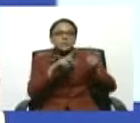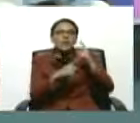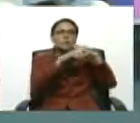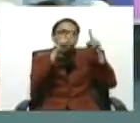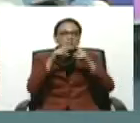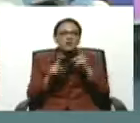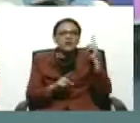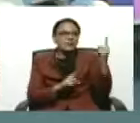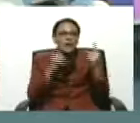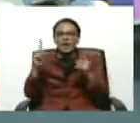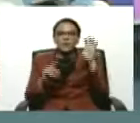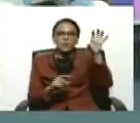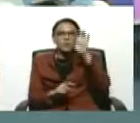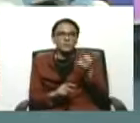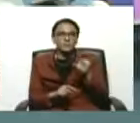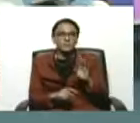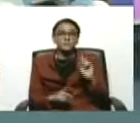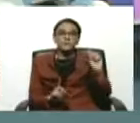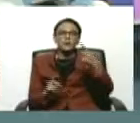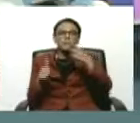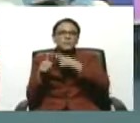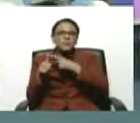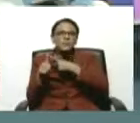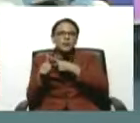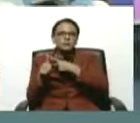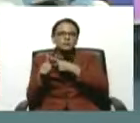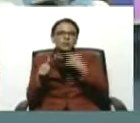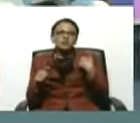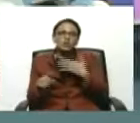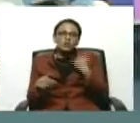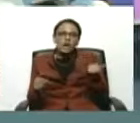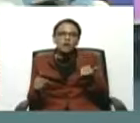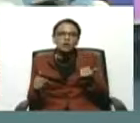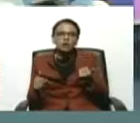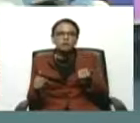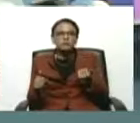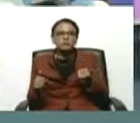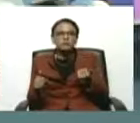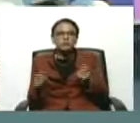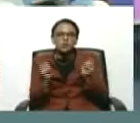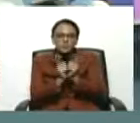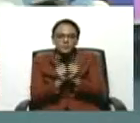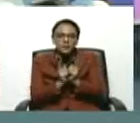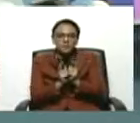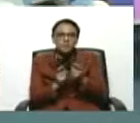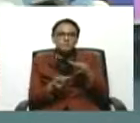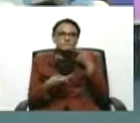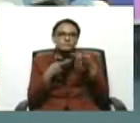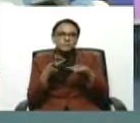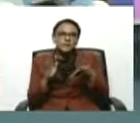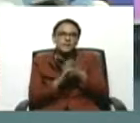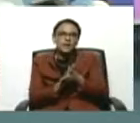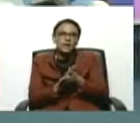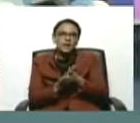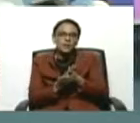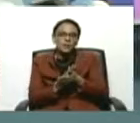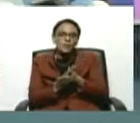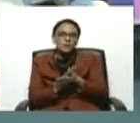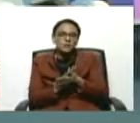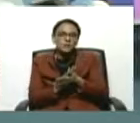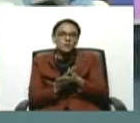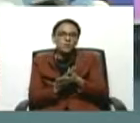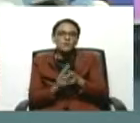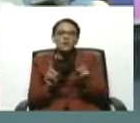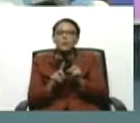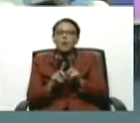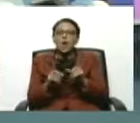mejorar primero quisiera Sencillamente de manera brev darle un esquema general de